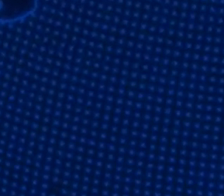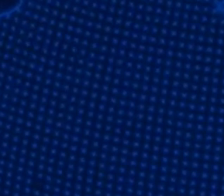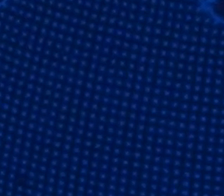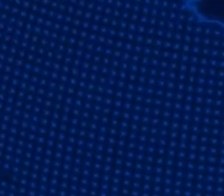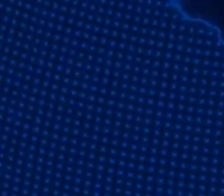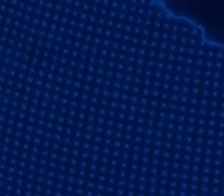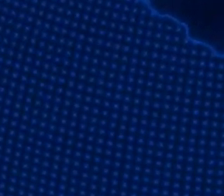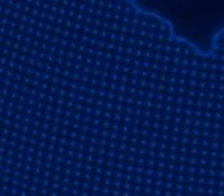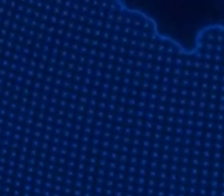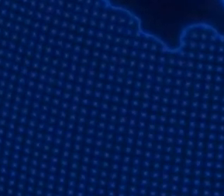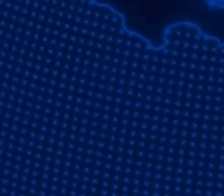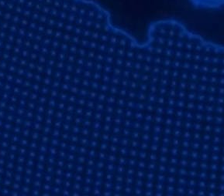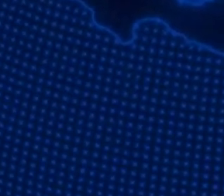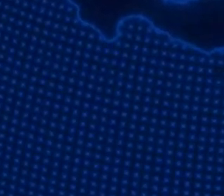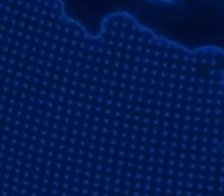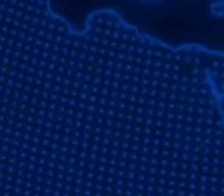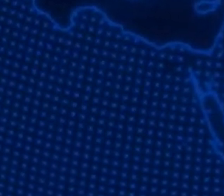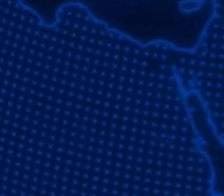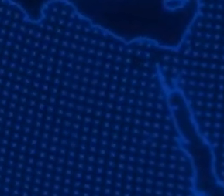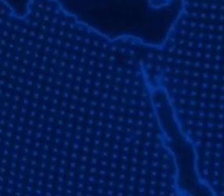en vivo.